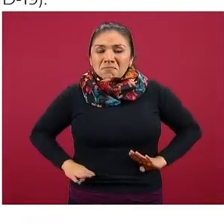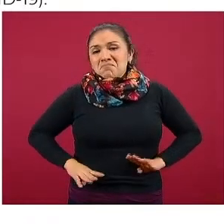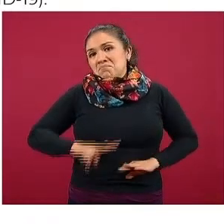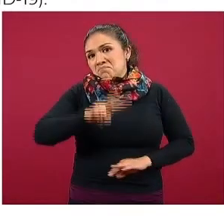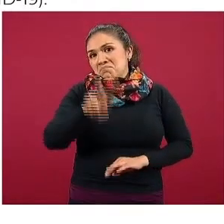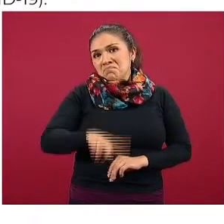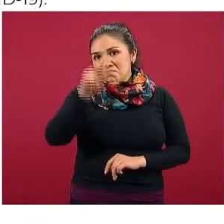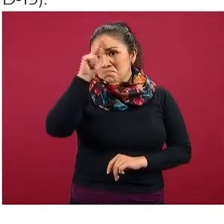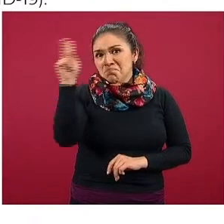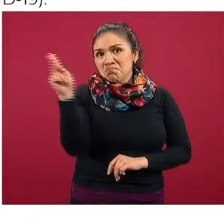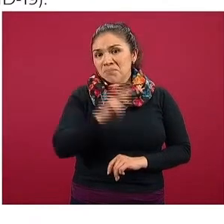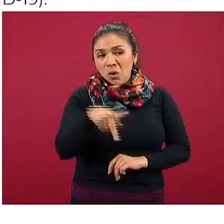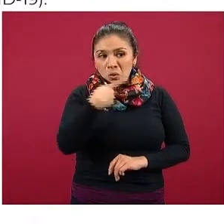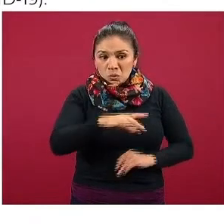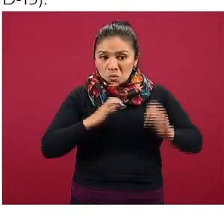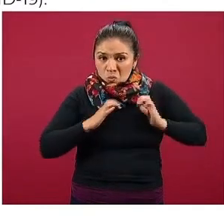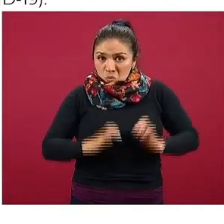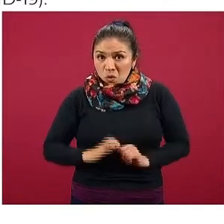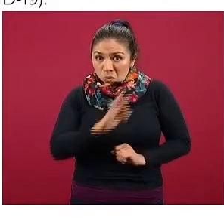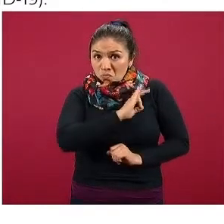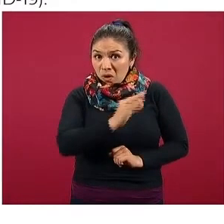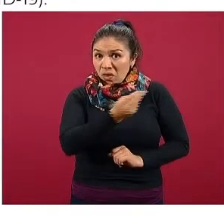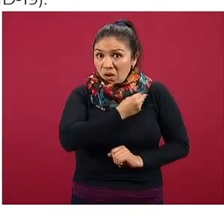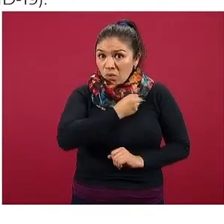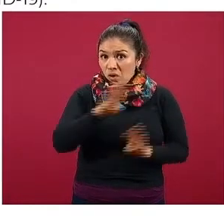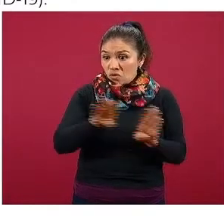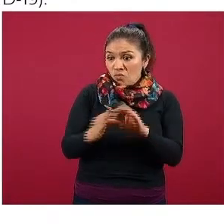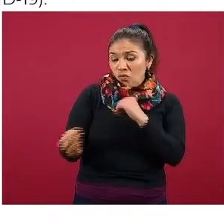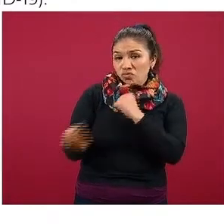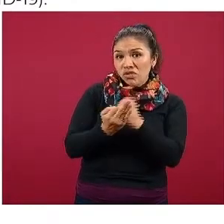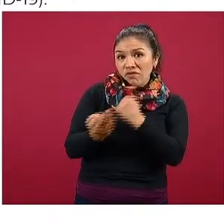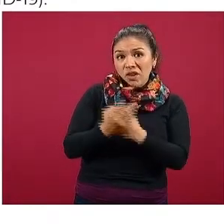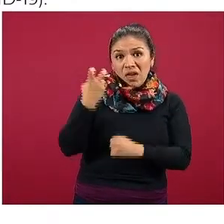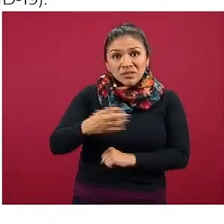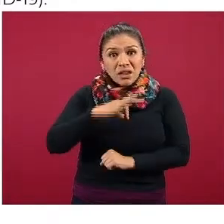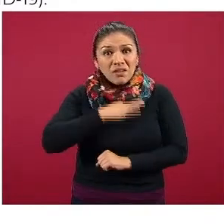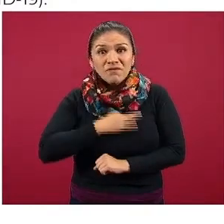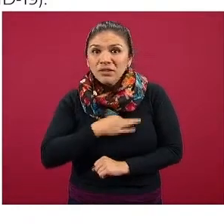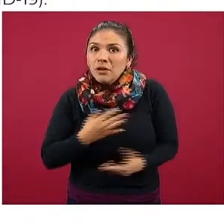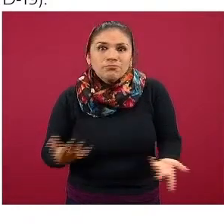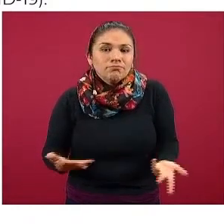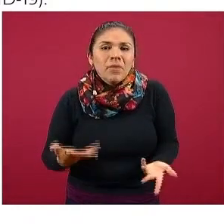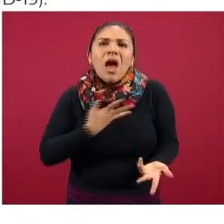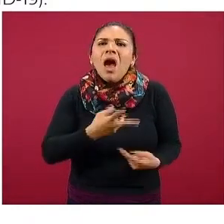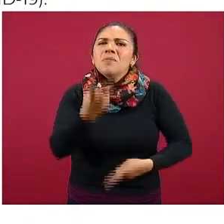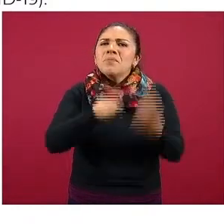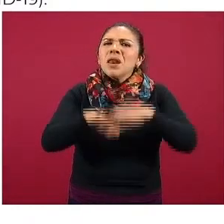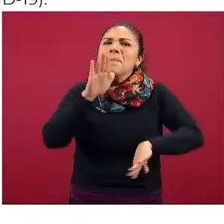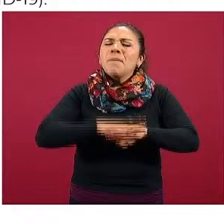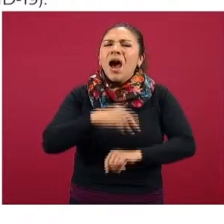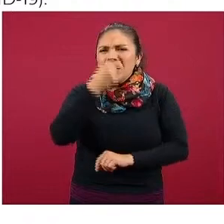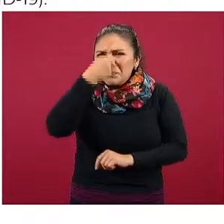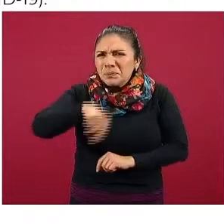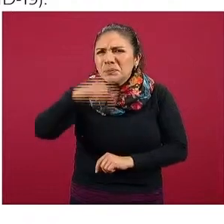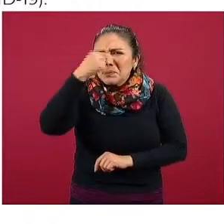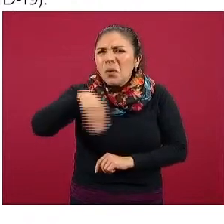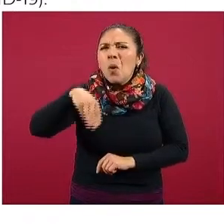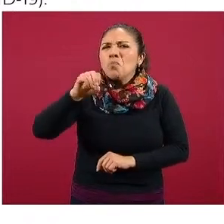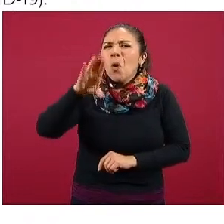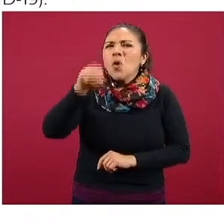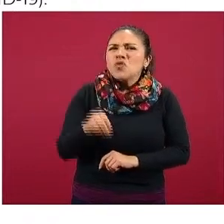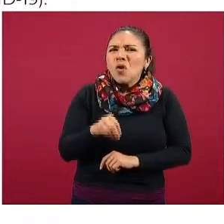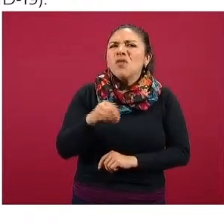su capacidad de defensa contra estas infecciones. Producen más moco aquellos que consumen